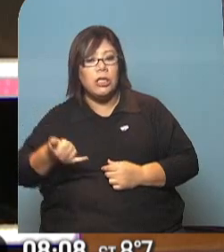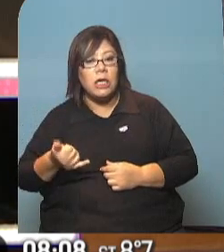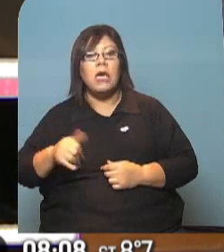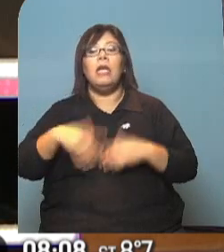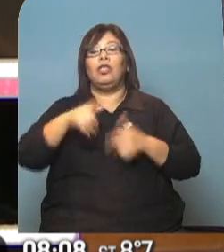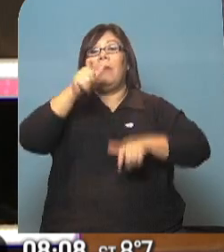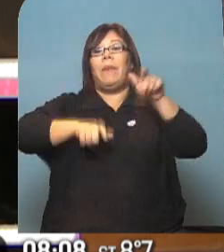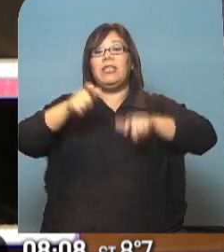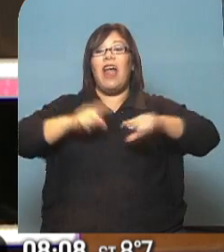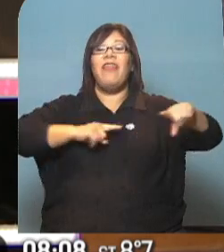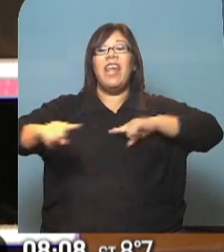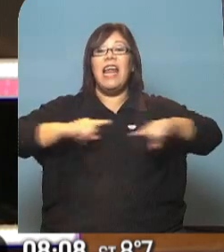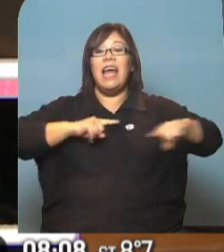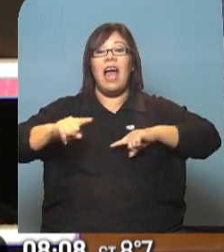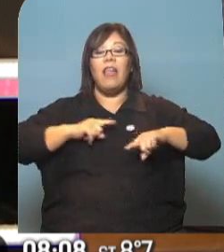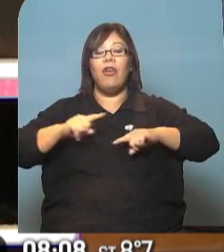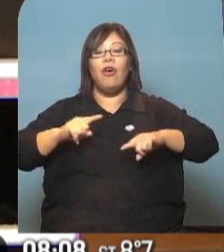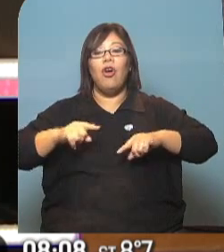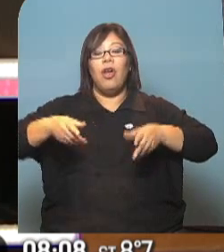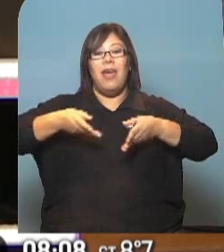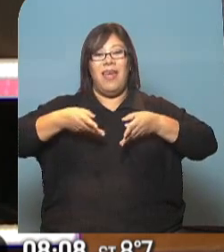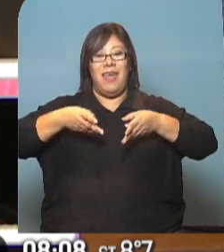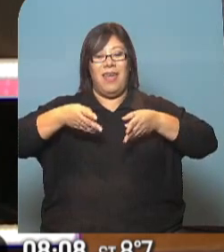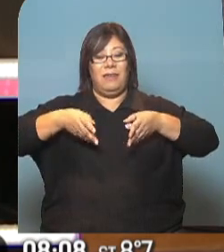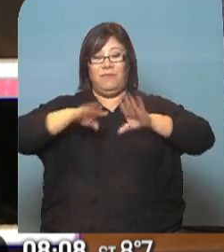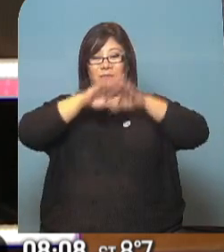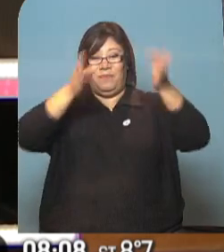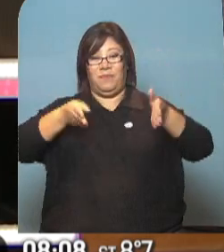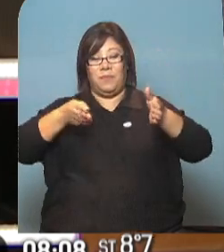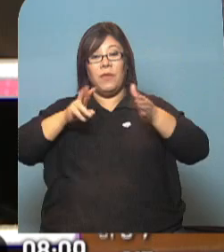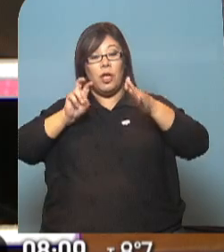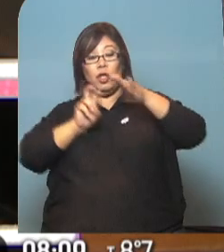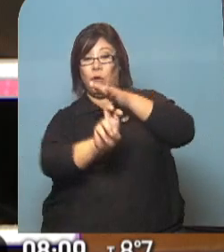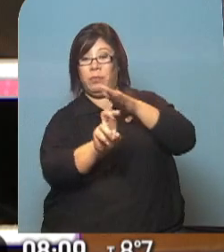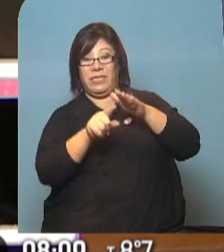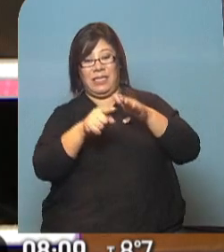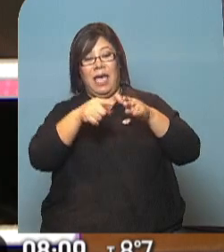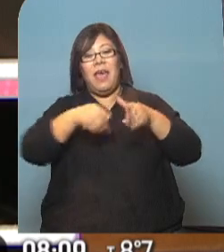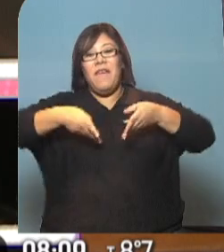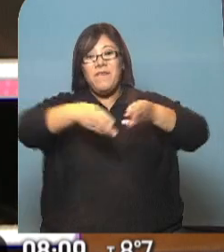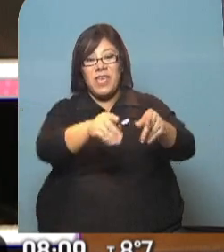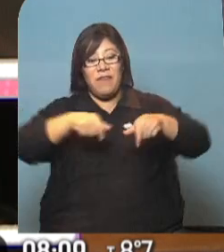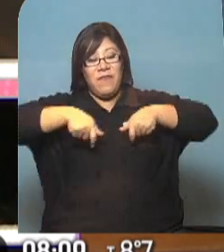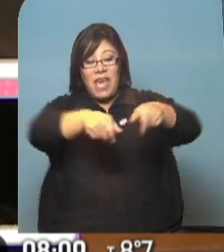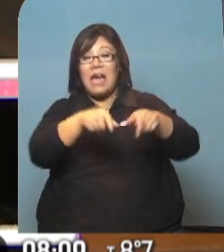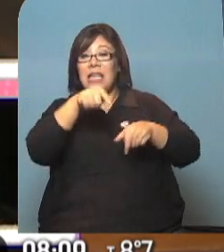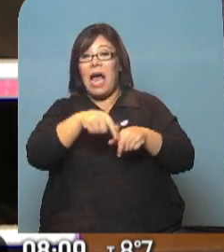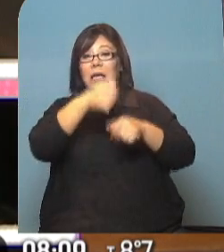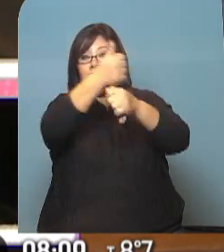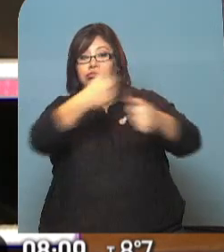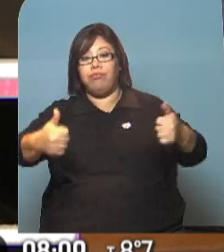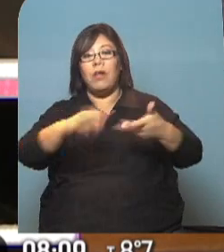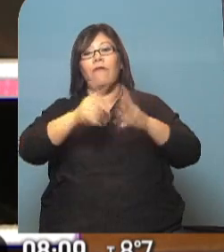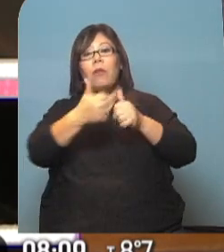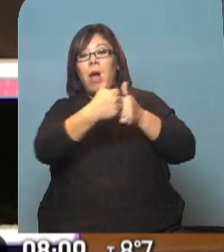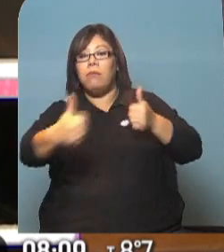el paso del subte en las vías, la policía, las peleas, las detenciones, bueno, luego las